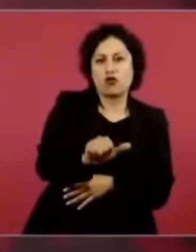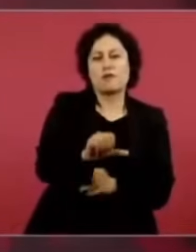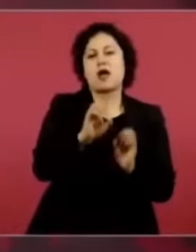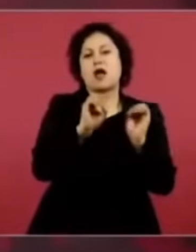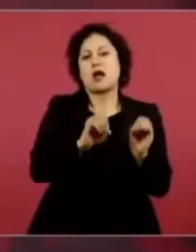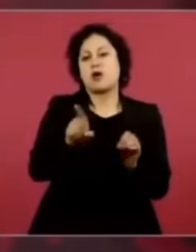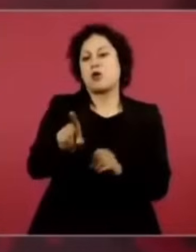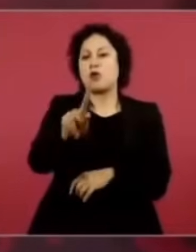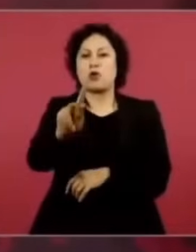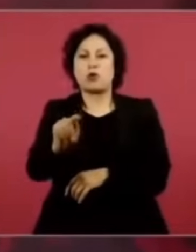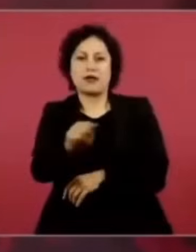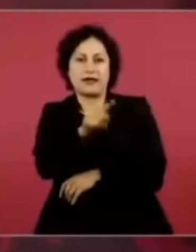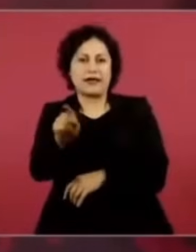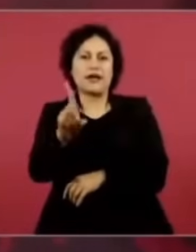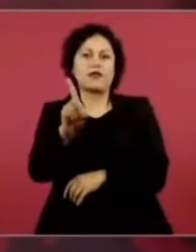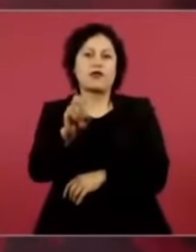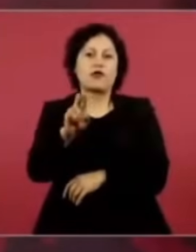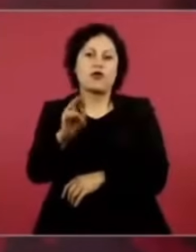ir a observar de que